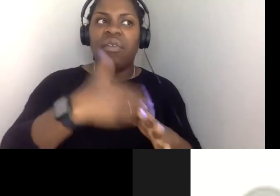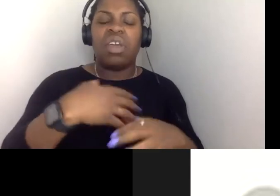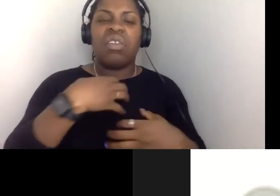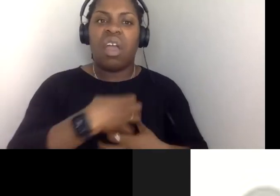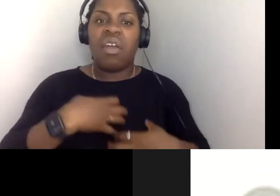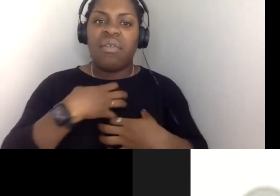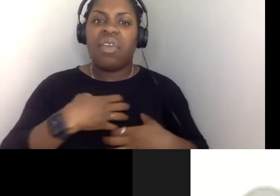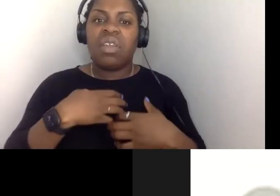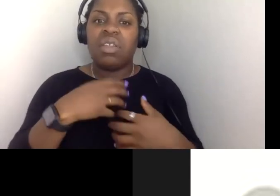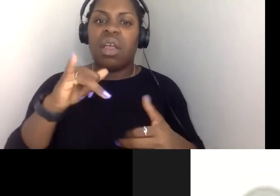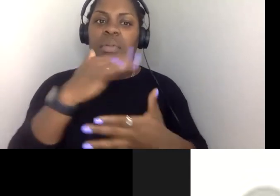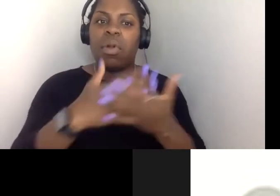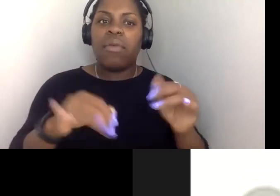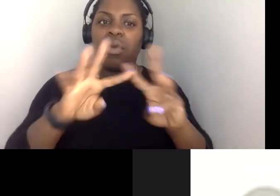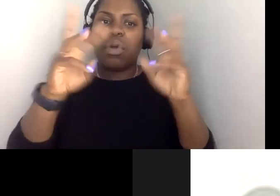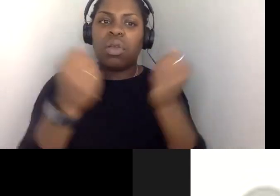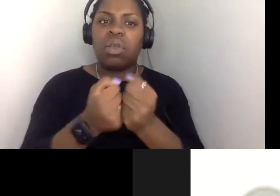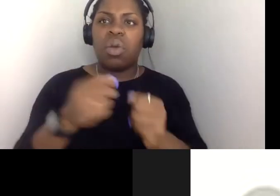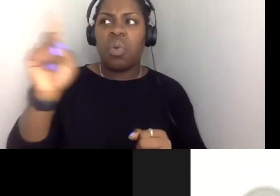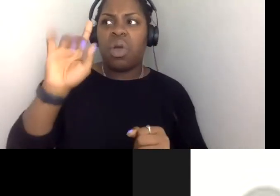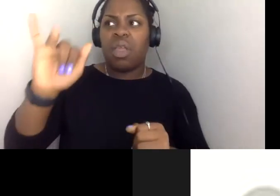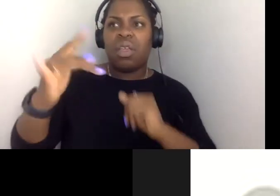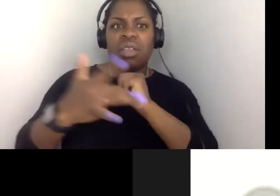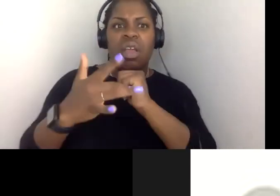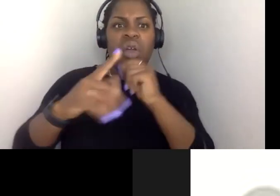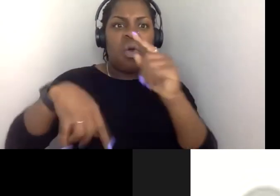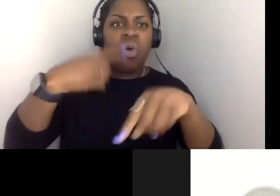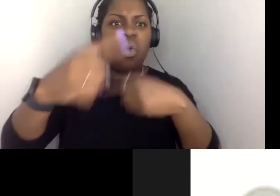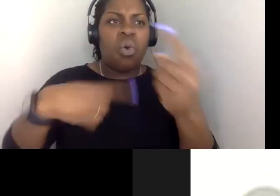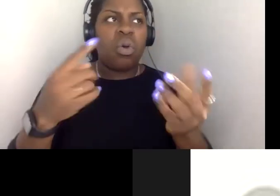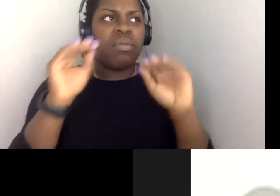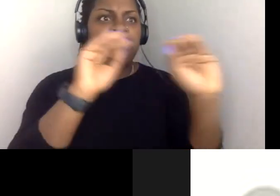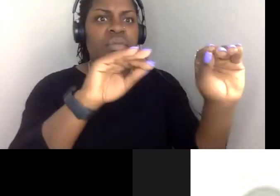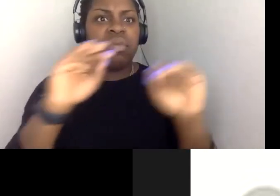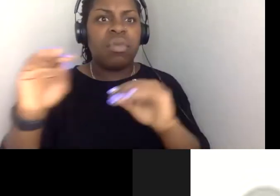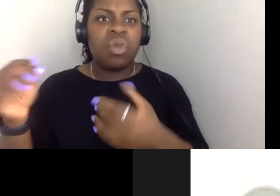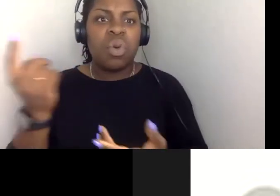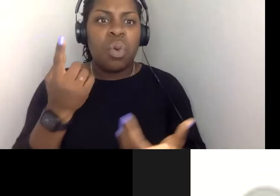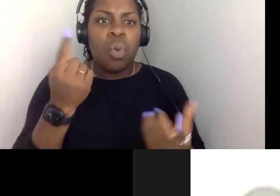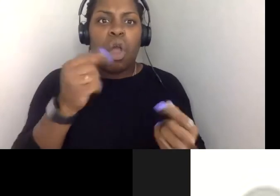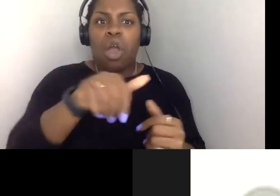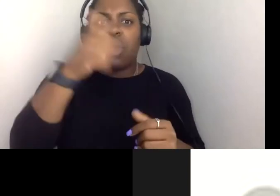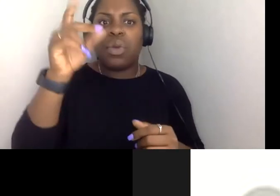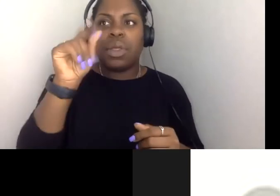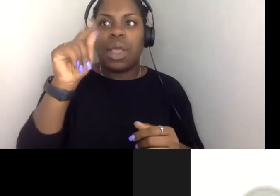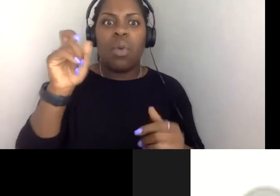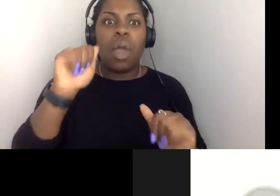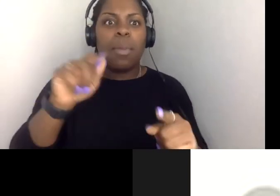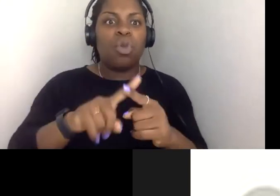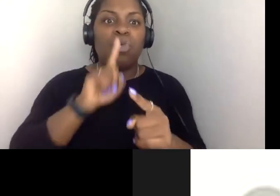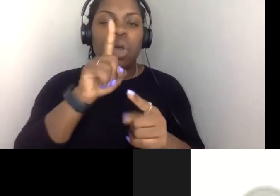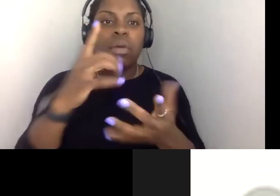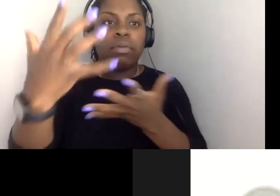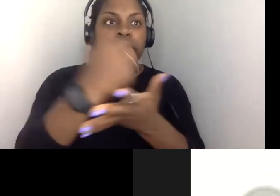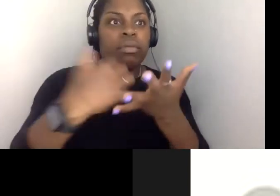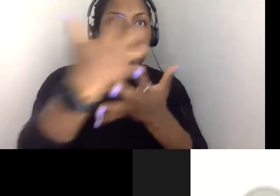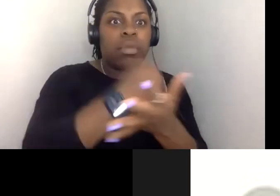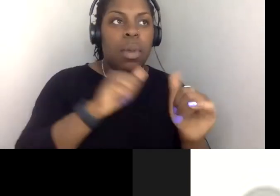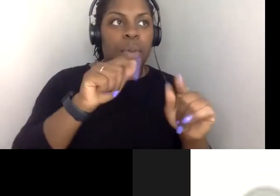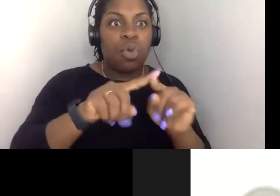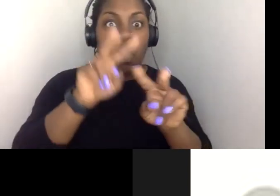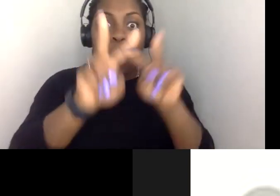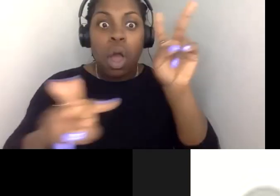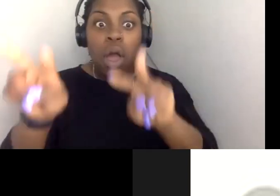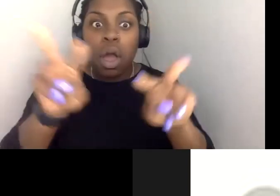esto es algo, tal vez otro taller que se puede hacer. Entonces, ¿a dónde va esta tecnología? ¿Hacia dónde se dirige? ¿Qué otro tipo de data se está